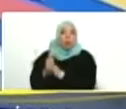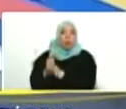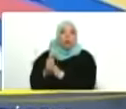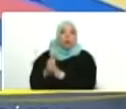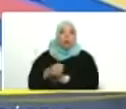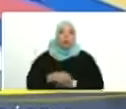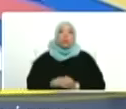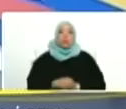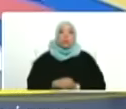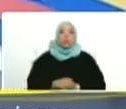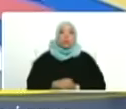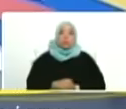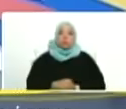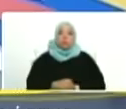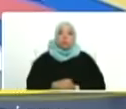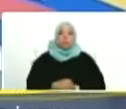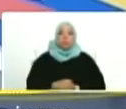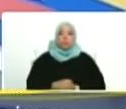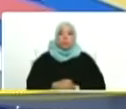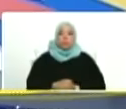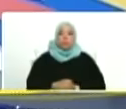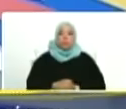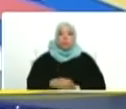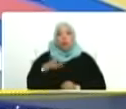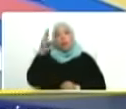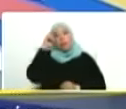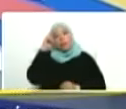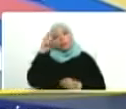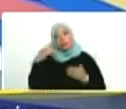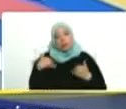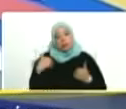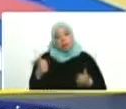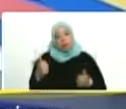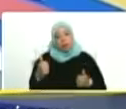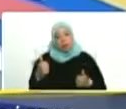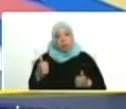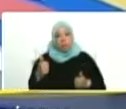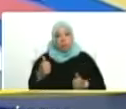acuerdan? Ah, mente sana.